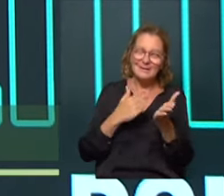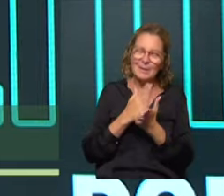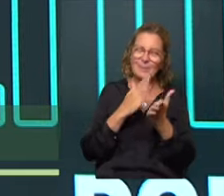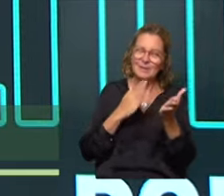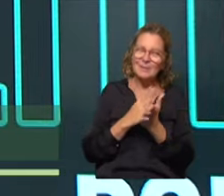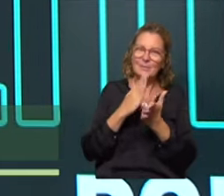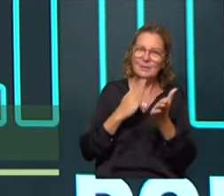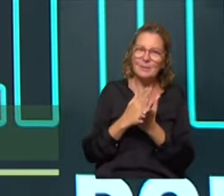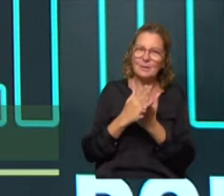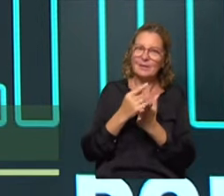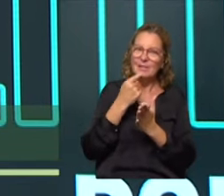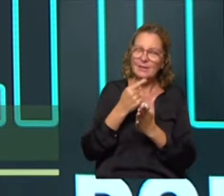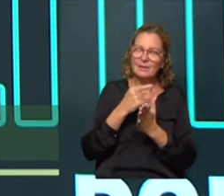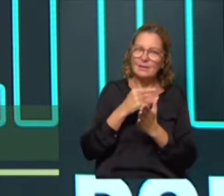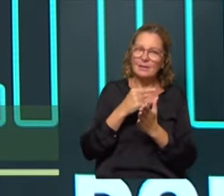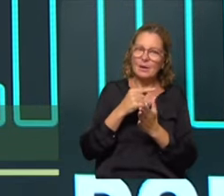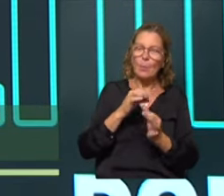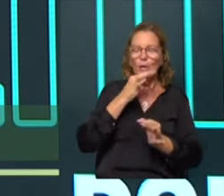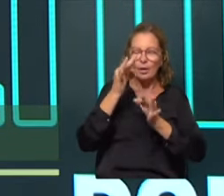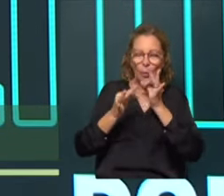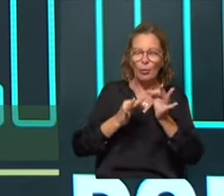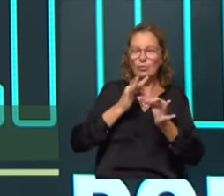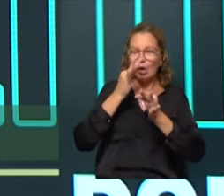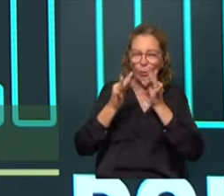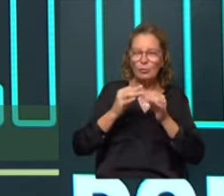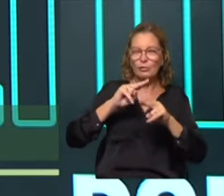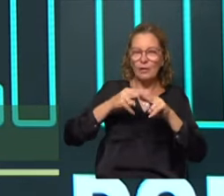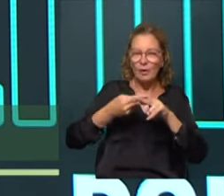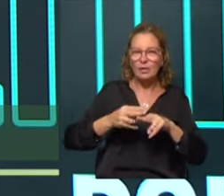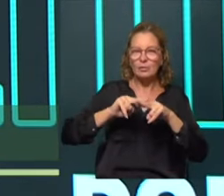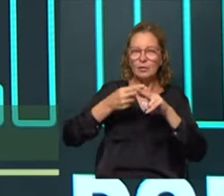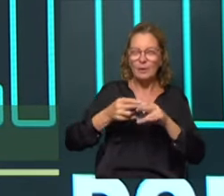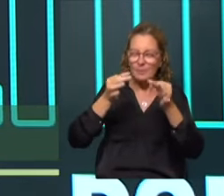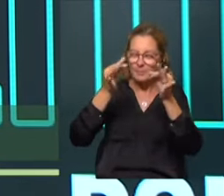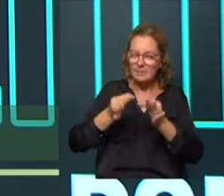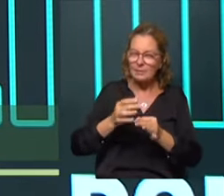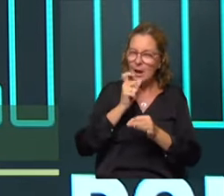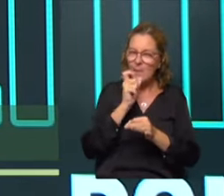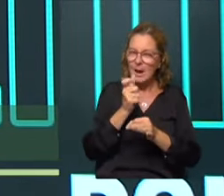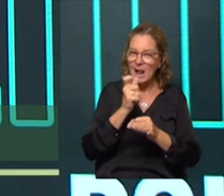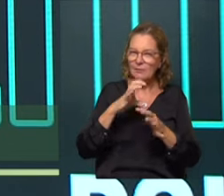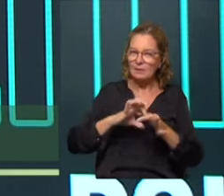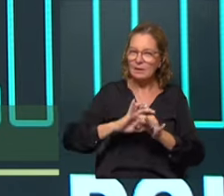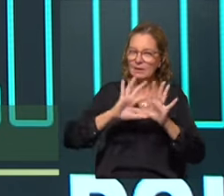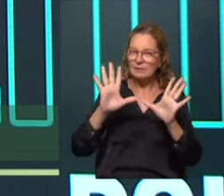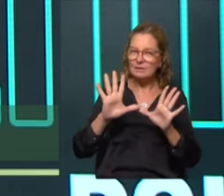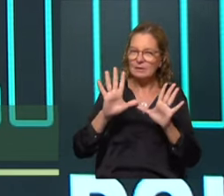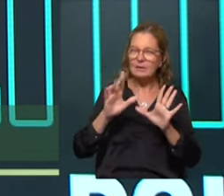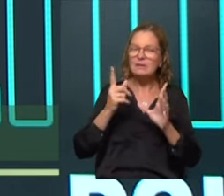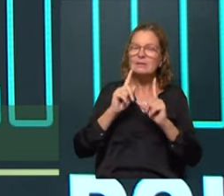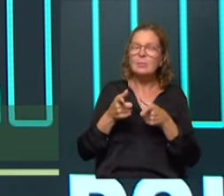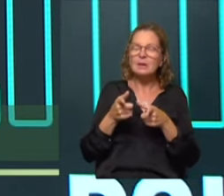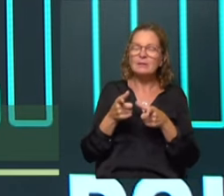permanentemente a lo largo de todo el discurso hace una mención específica a la palabra de la libertad e